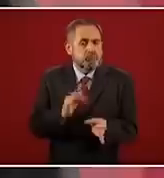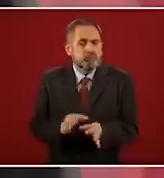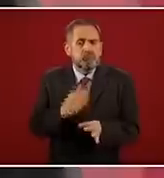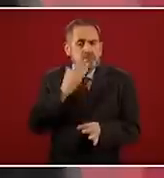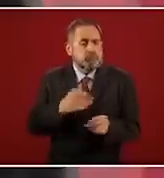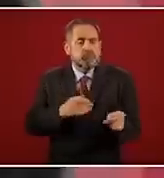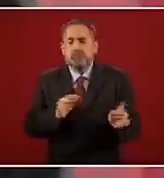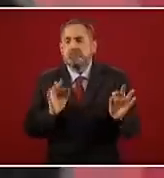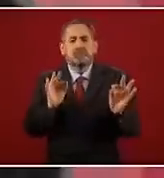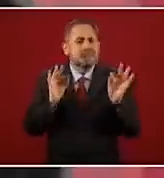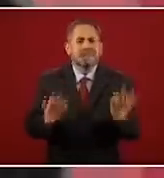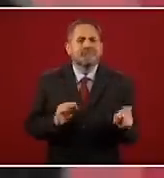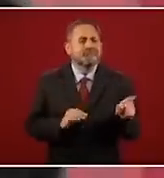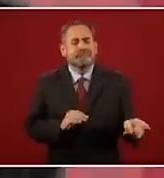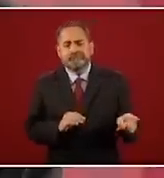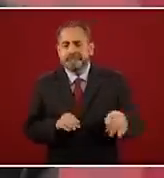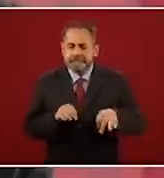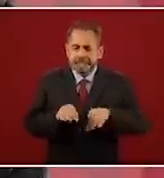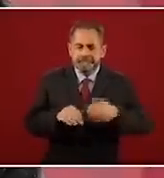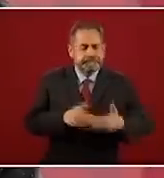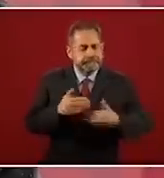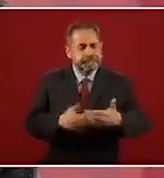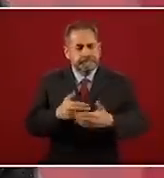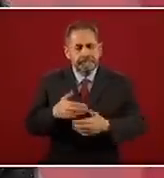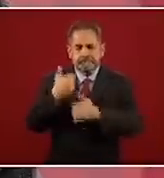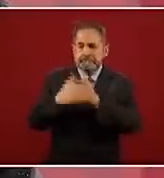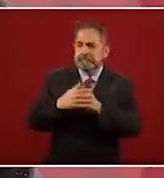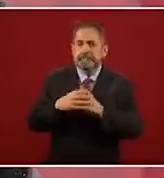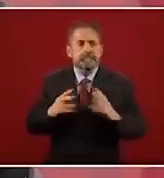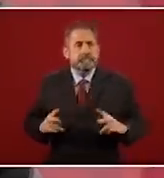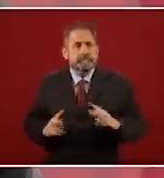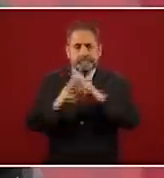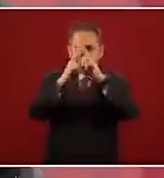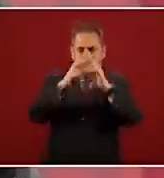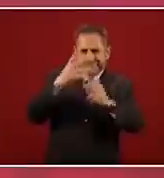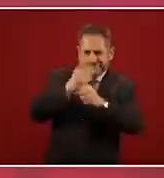son los que están trabajando en la construcción de plataformas,